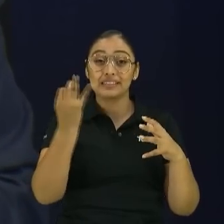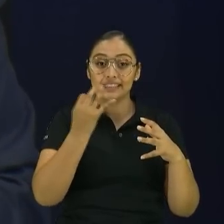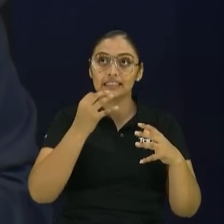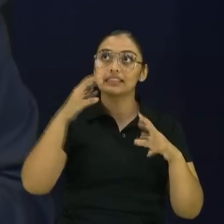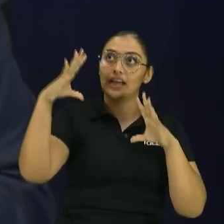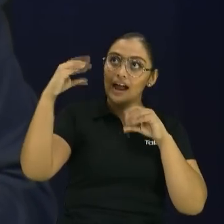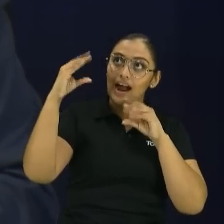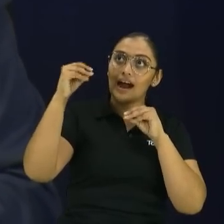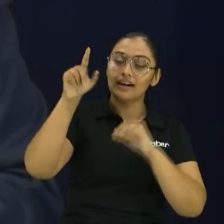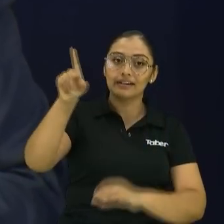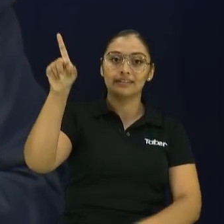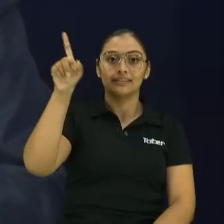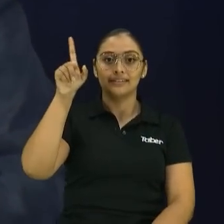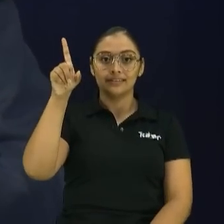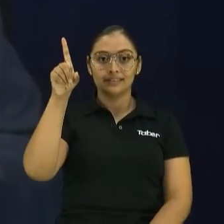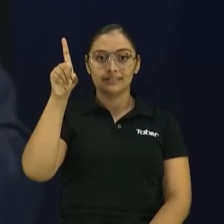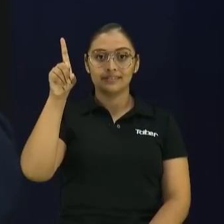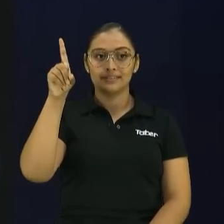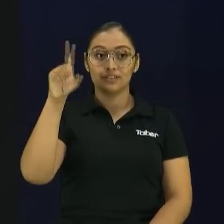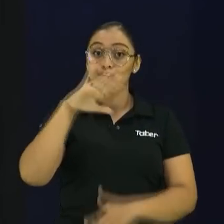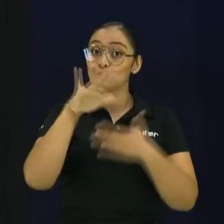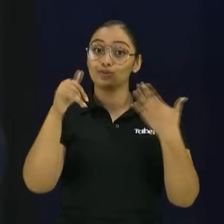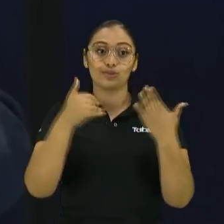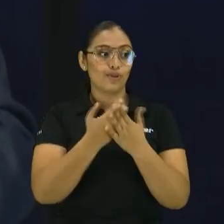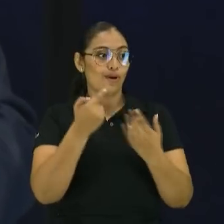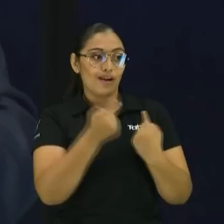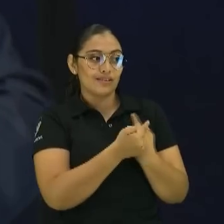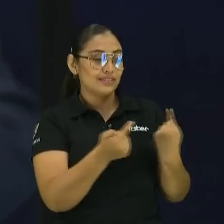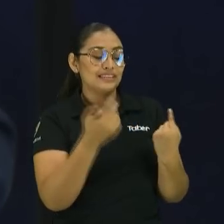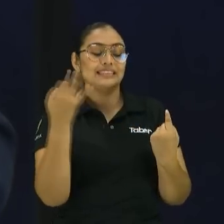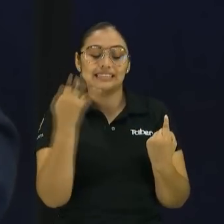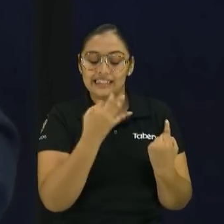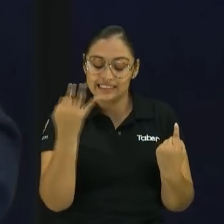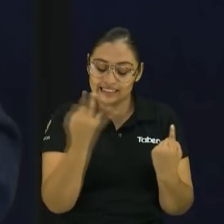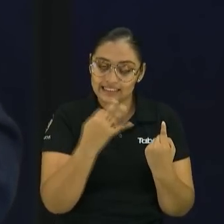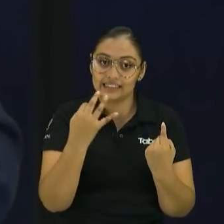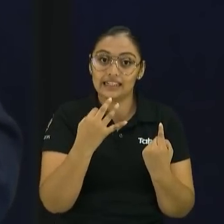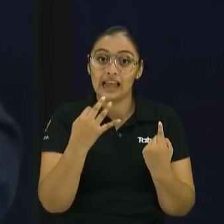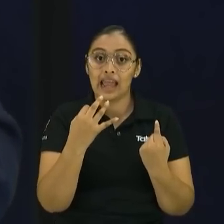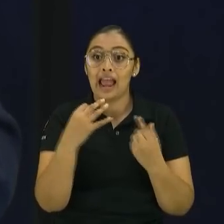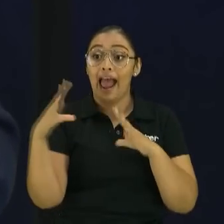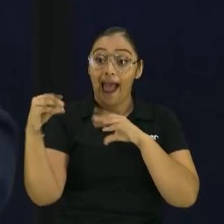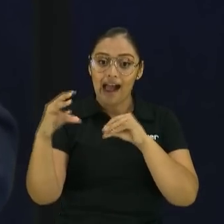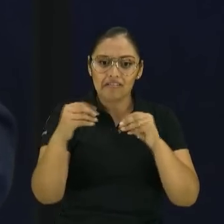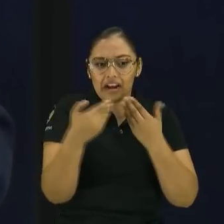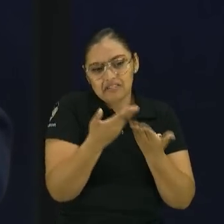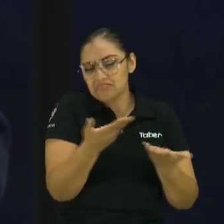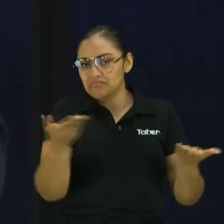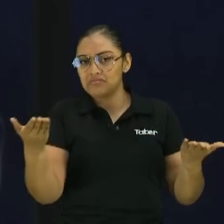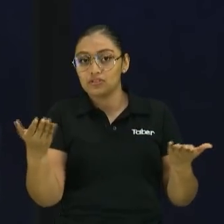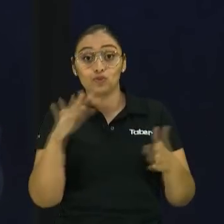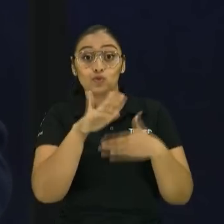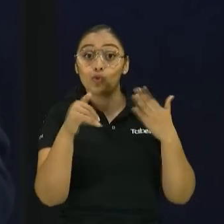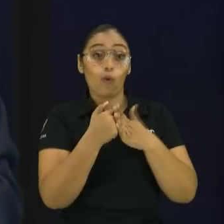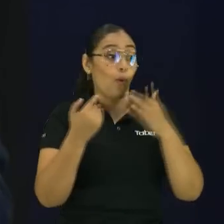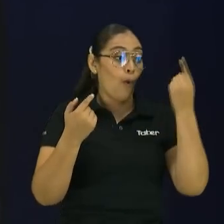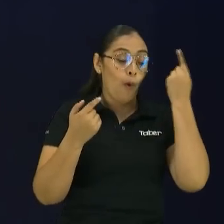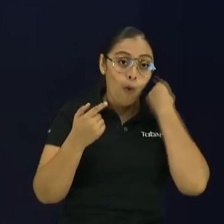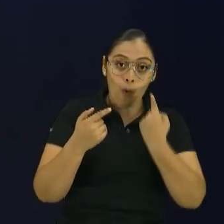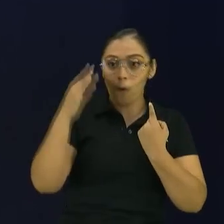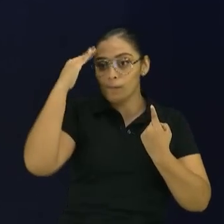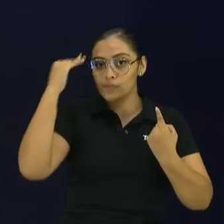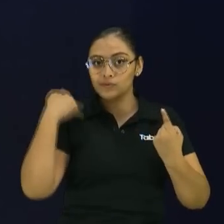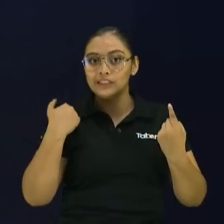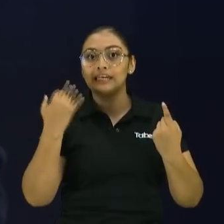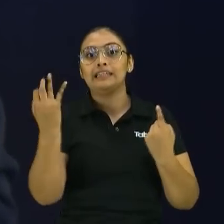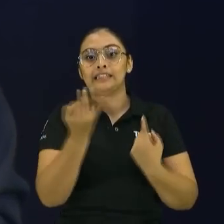Dios todos Necesitamos hablar con alguien todo hombre necesita hablar con